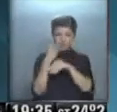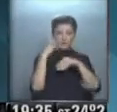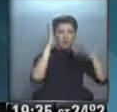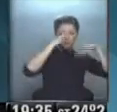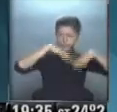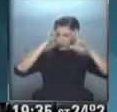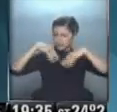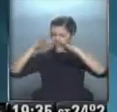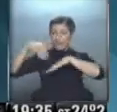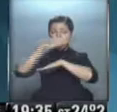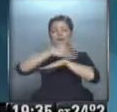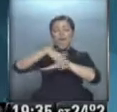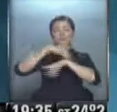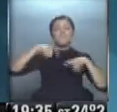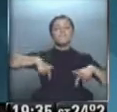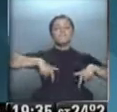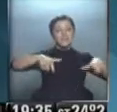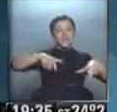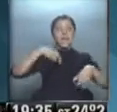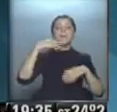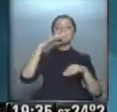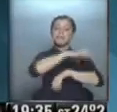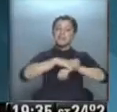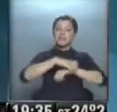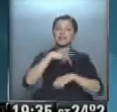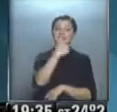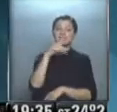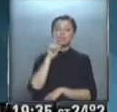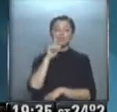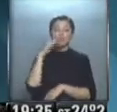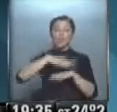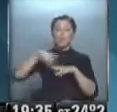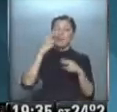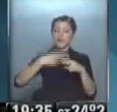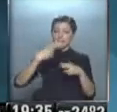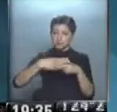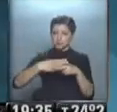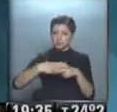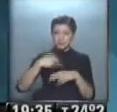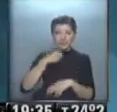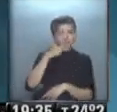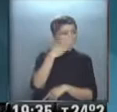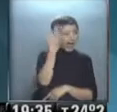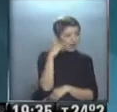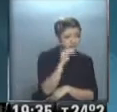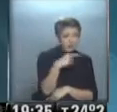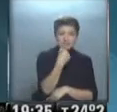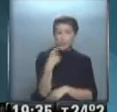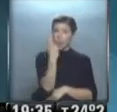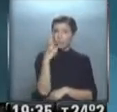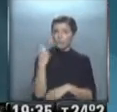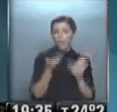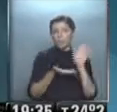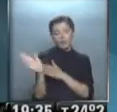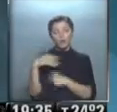Belgrano Cargas en la Villa 31 de Retiro. Vieron de la noche a la mañana y nos dijeron que tenemos un día para desocupar.